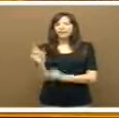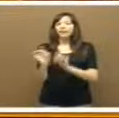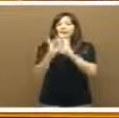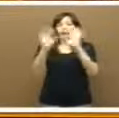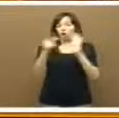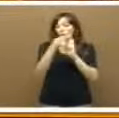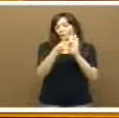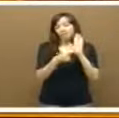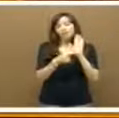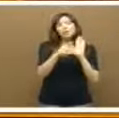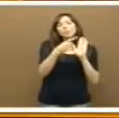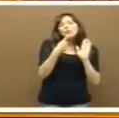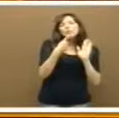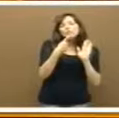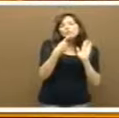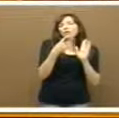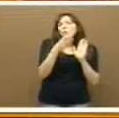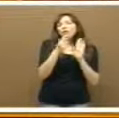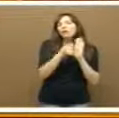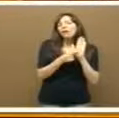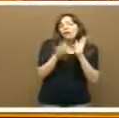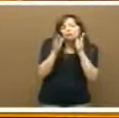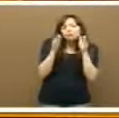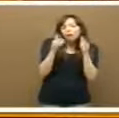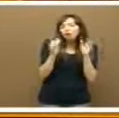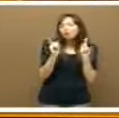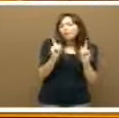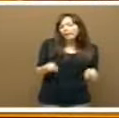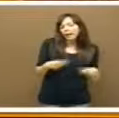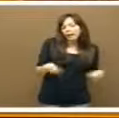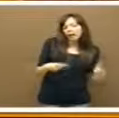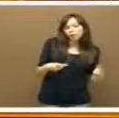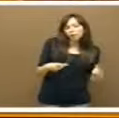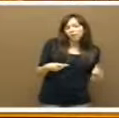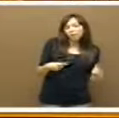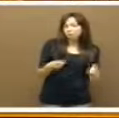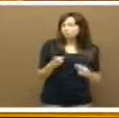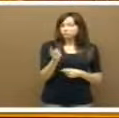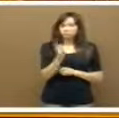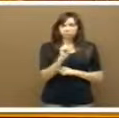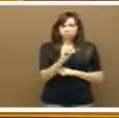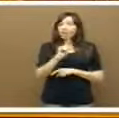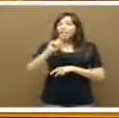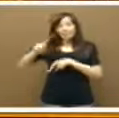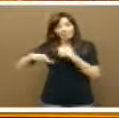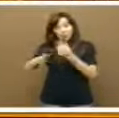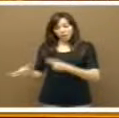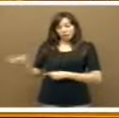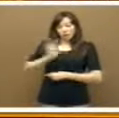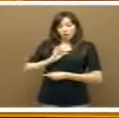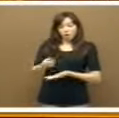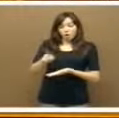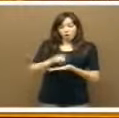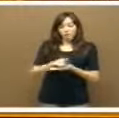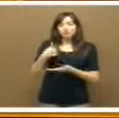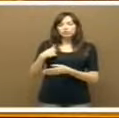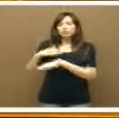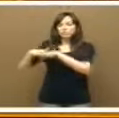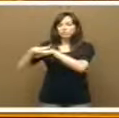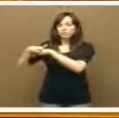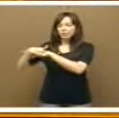como usted ha dicho aquí, solo por la vía del gasto. Después, en la segunda parte le leeré lo que dice el ministerio que hemos conseguido y